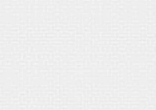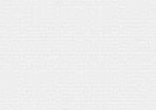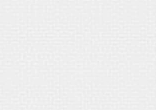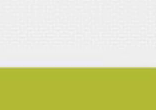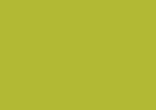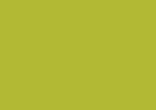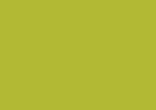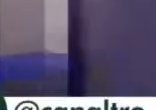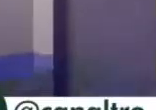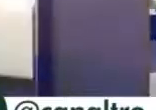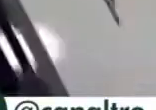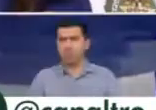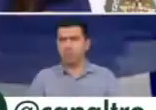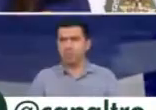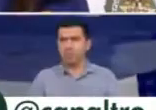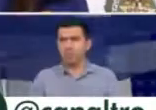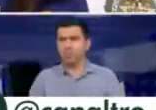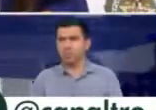canaltro.com.